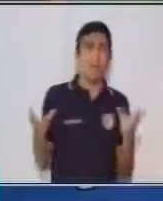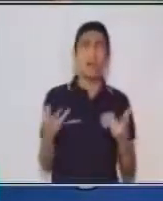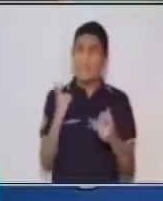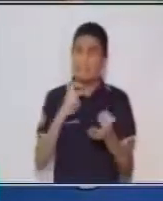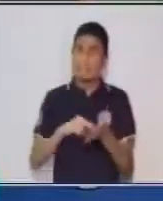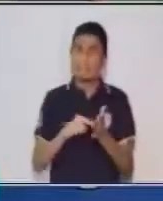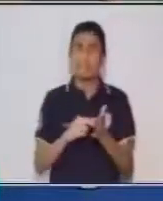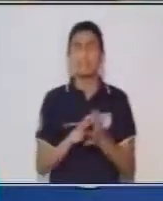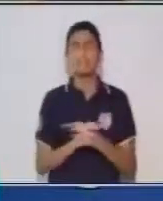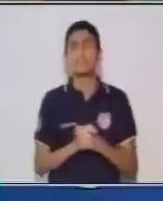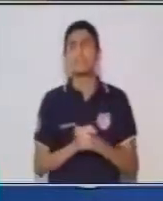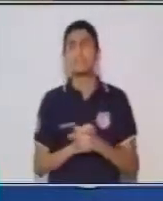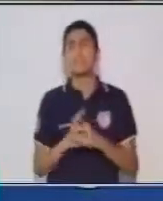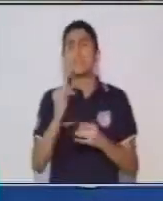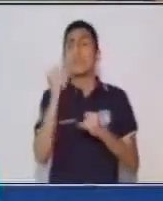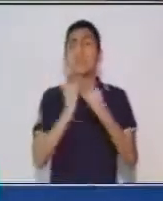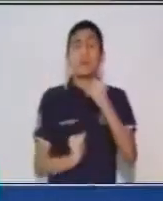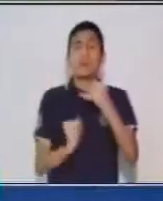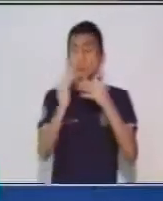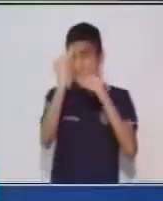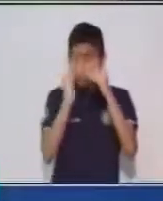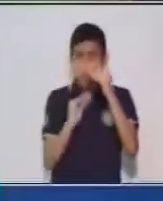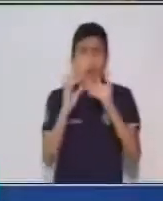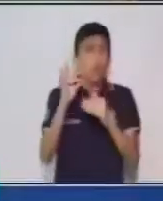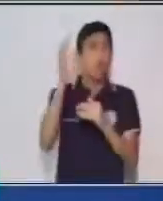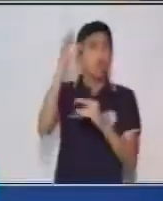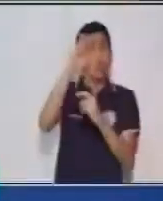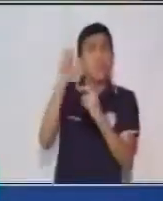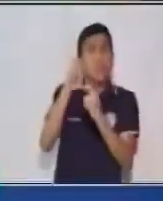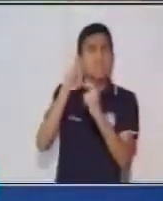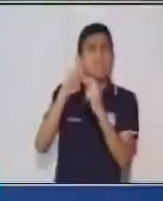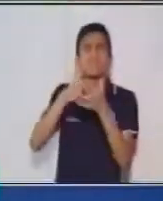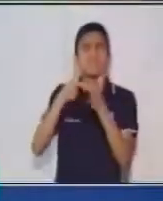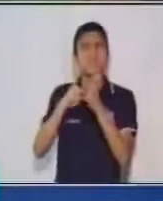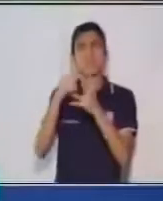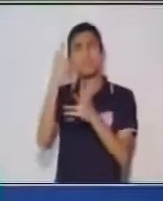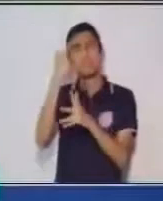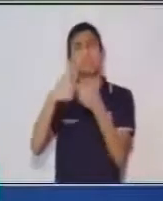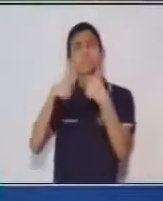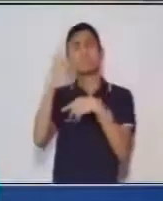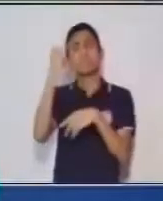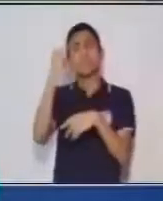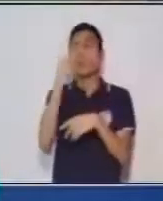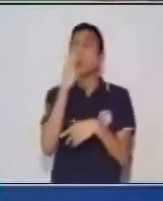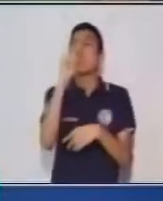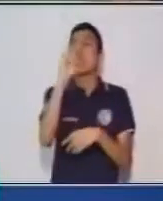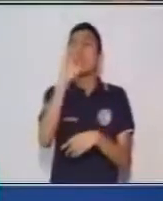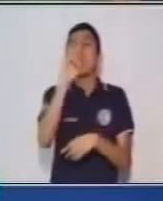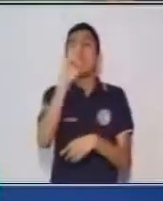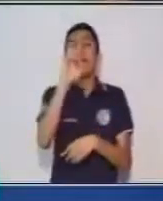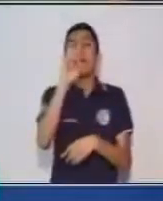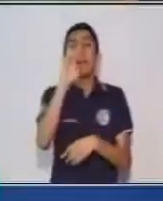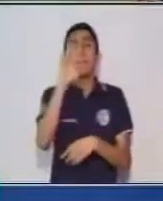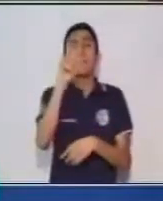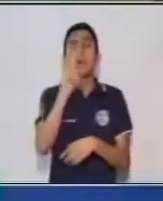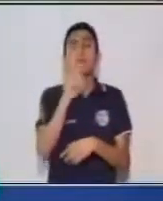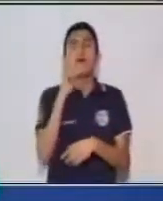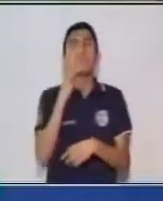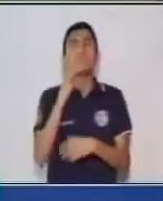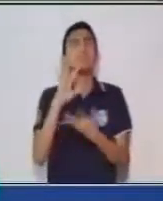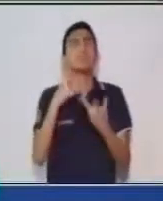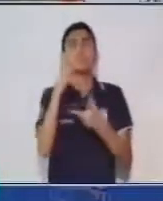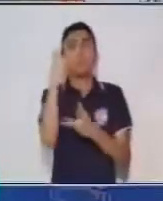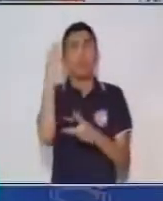por último tenemos el futuro perfecto, expresa un deseo futuro, hubiéremos hablado. ¿Cómo